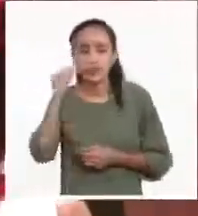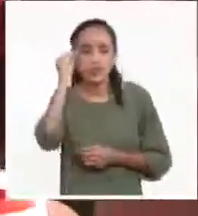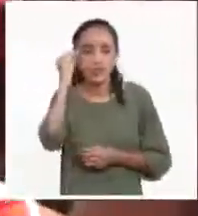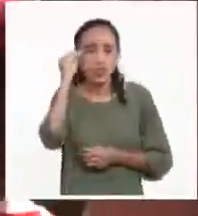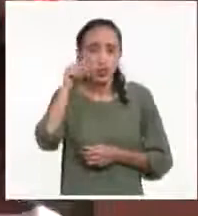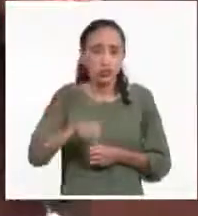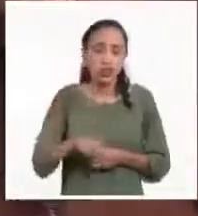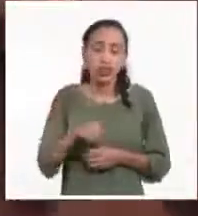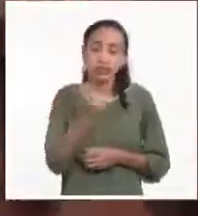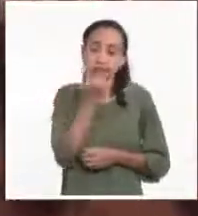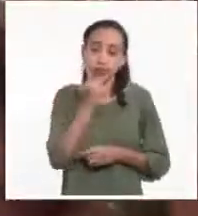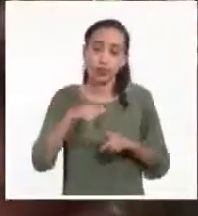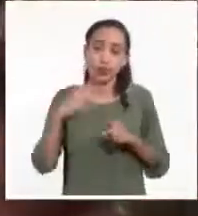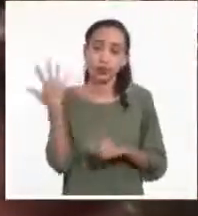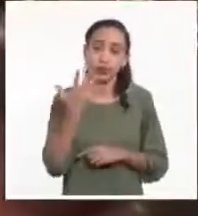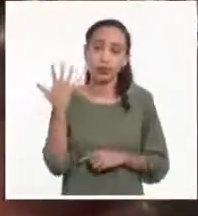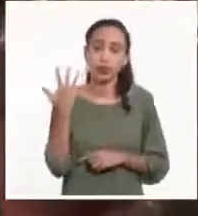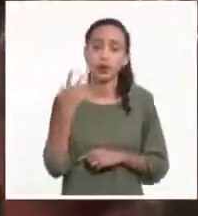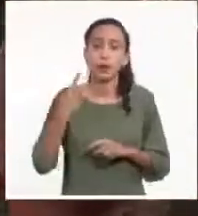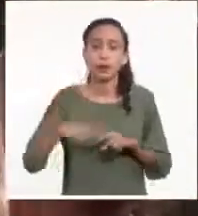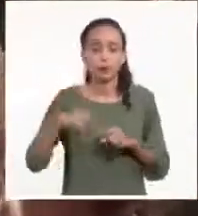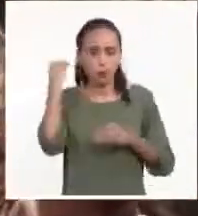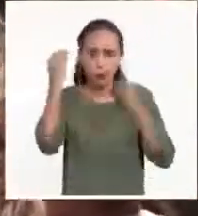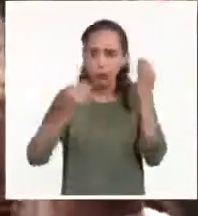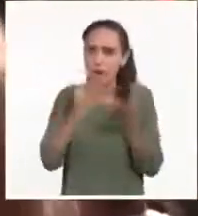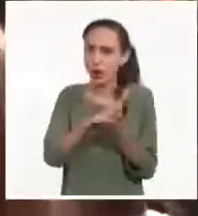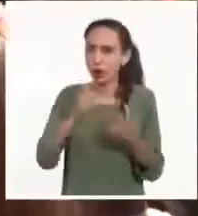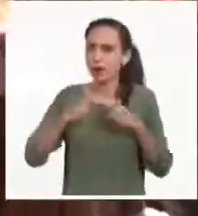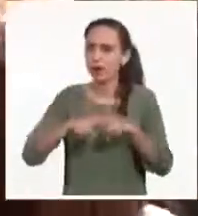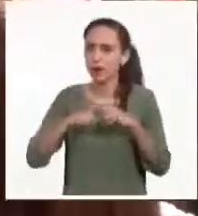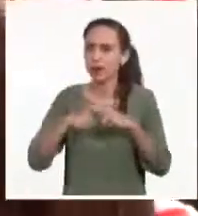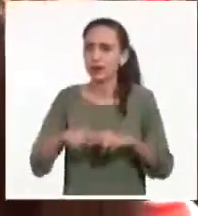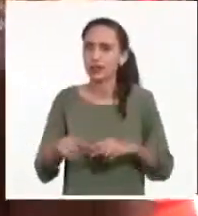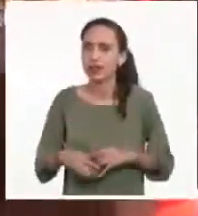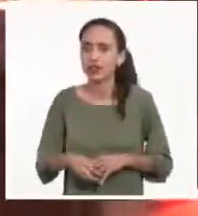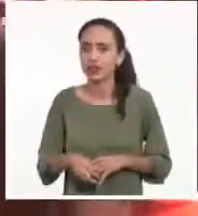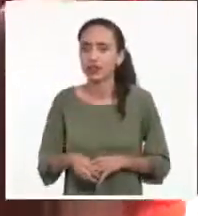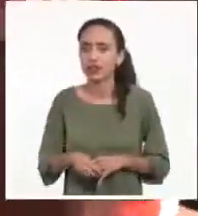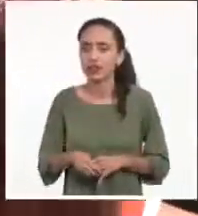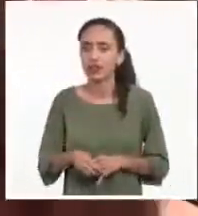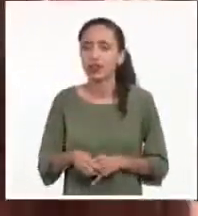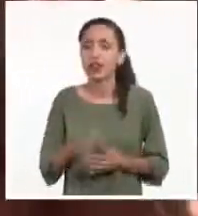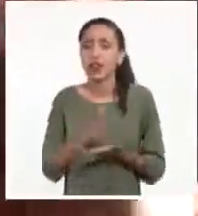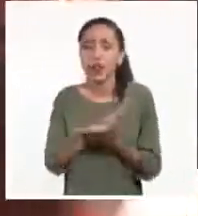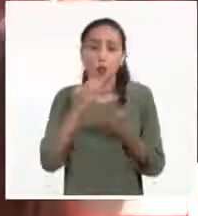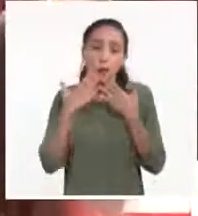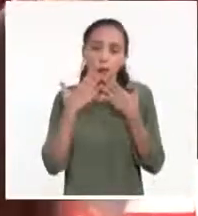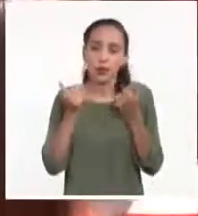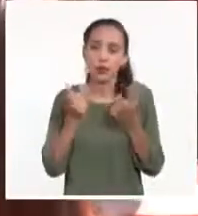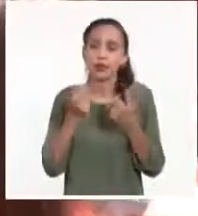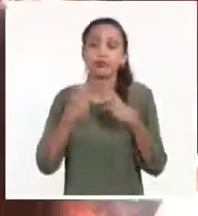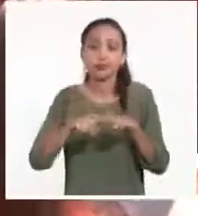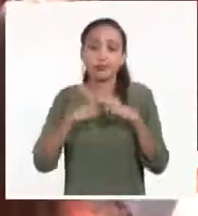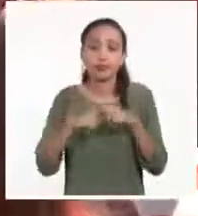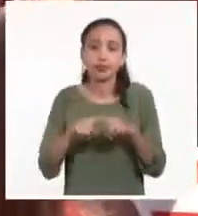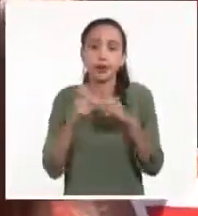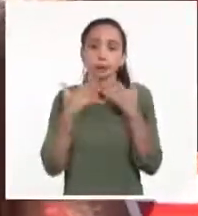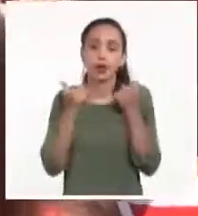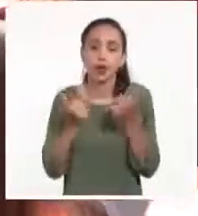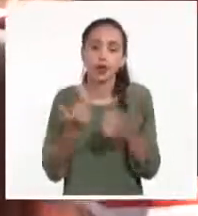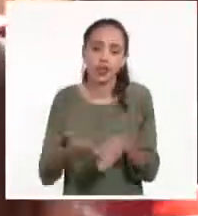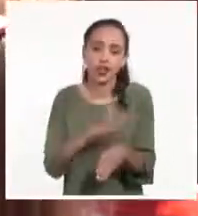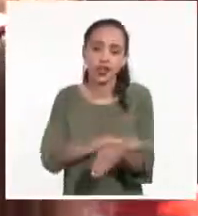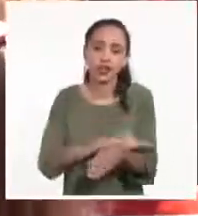nos provocó el huracán, pero no se preocupen que la escuelita se va a reparar. Y van a tener la escuelita mejor que antes. Tenemos que reparar para que quede mejor que como estaba